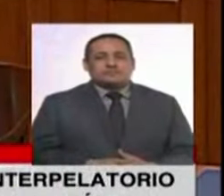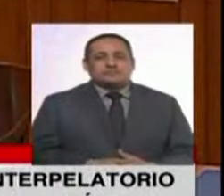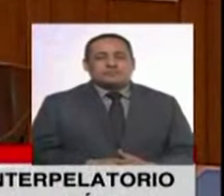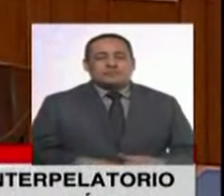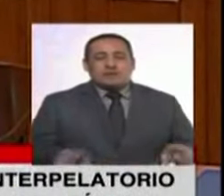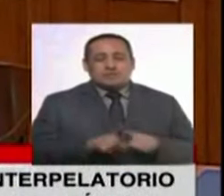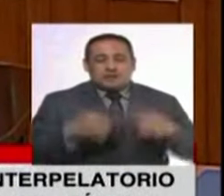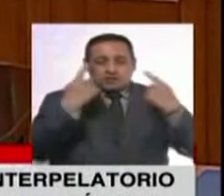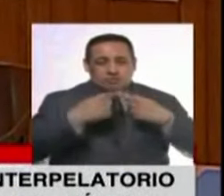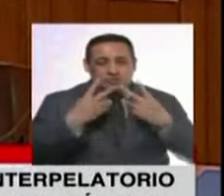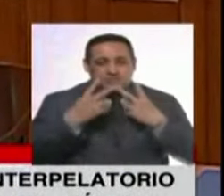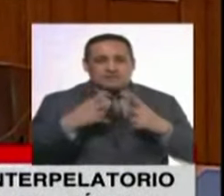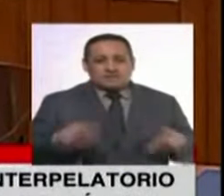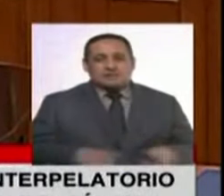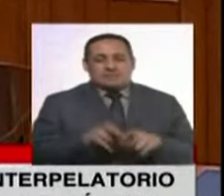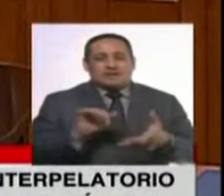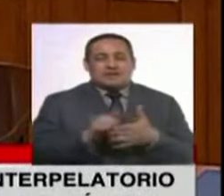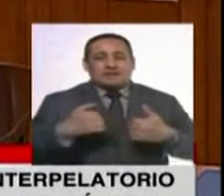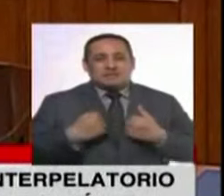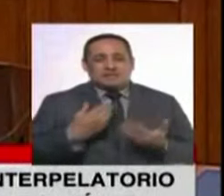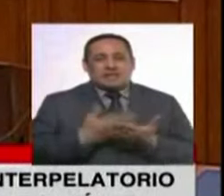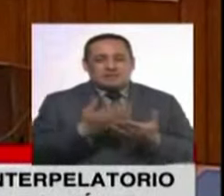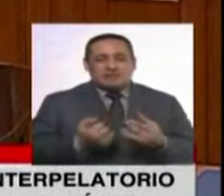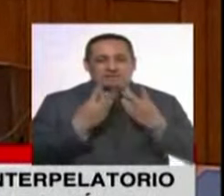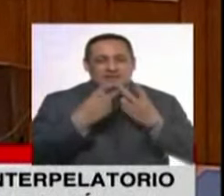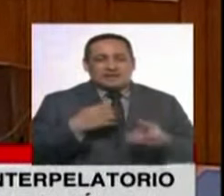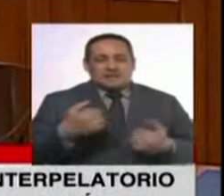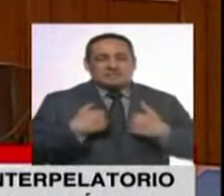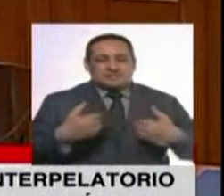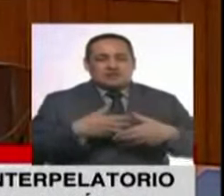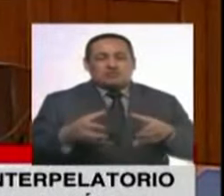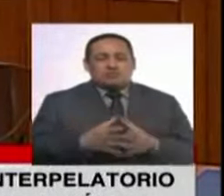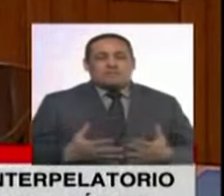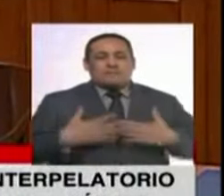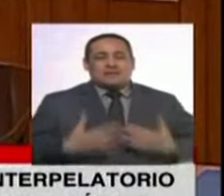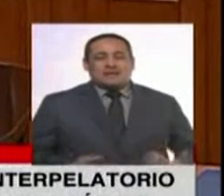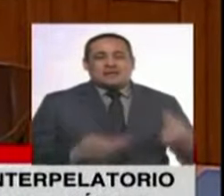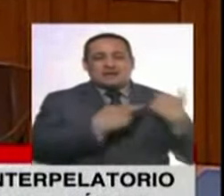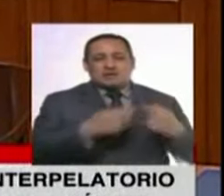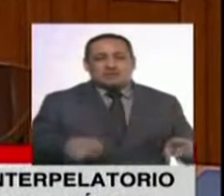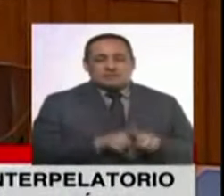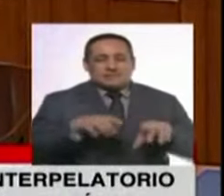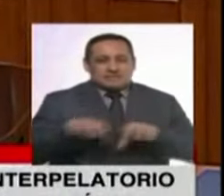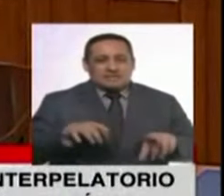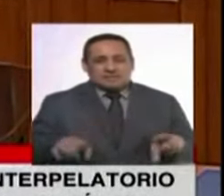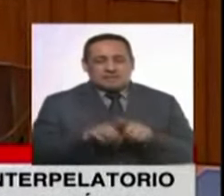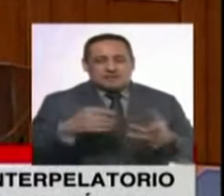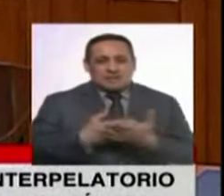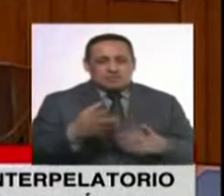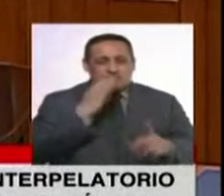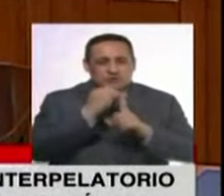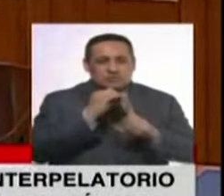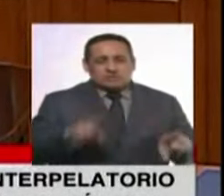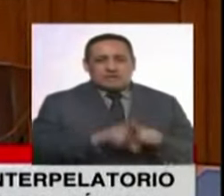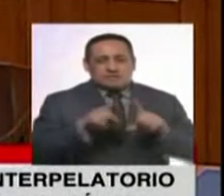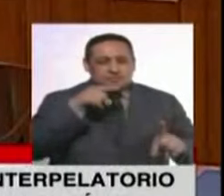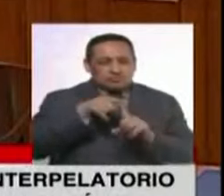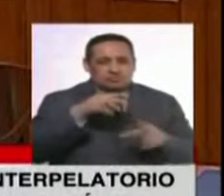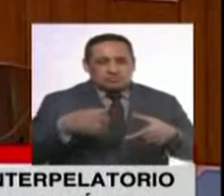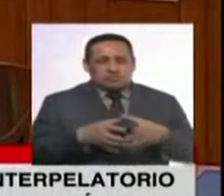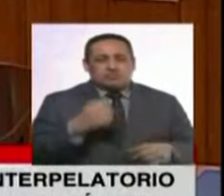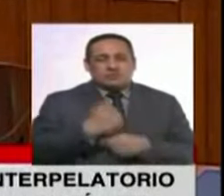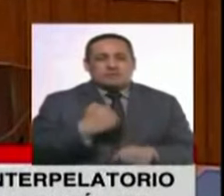acorde con ello el monitoreo que efectúa el sector a mi cargo se realiza sobre la base de objetivos y metas